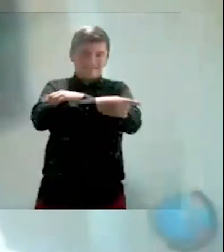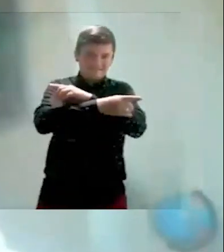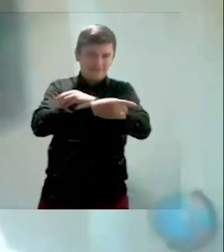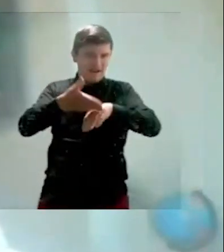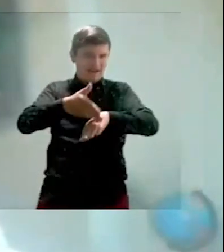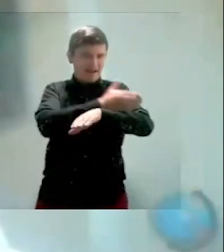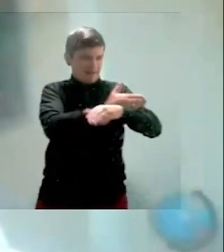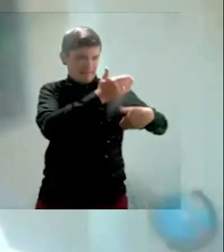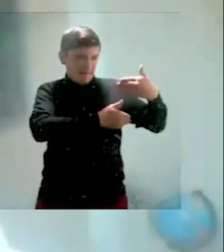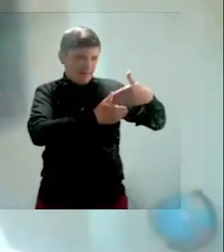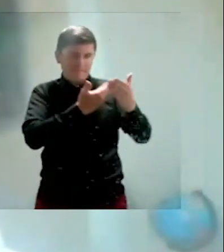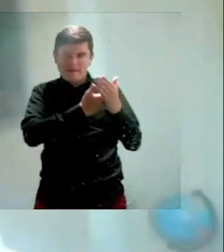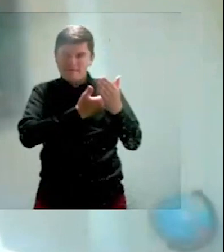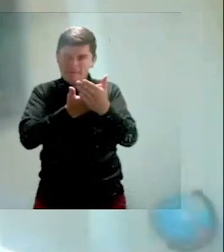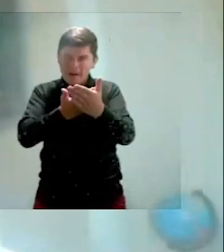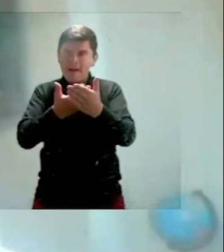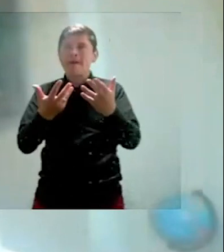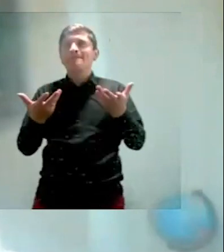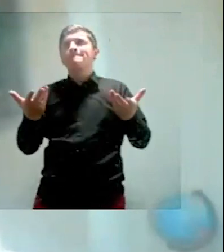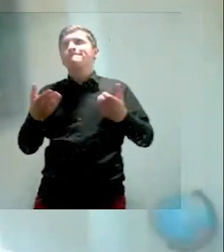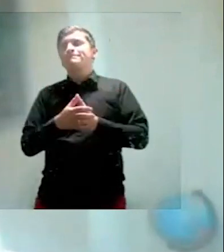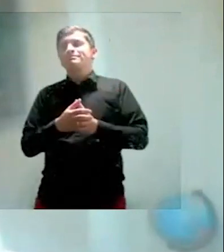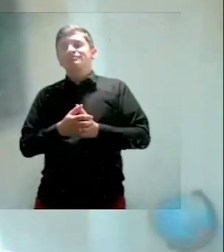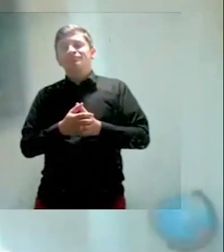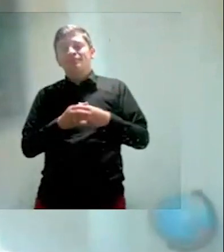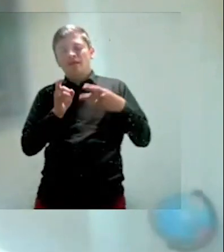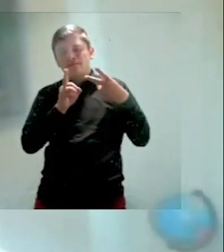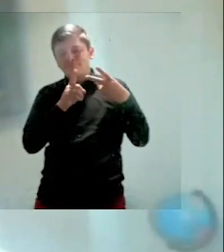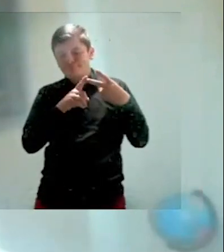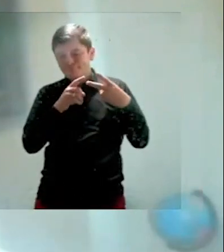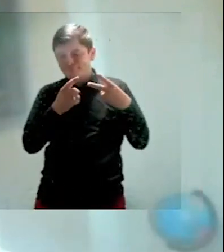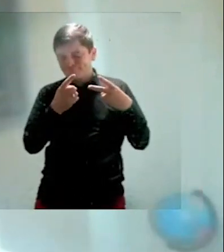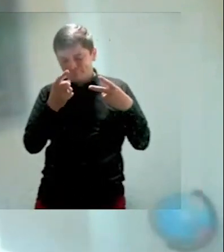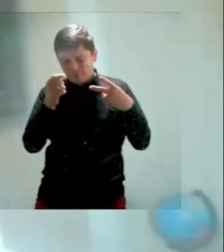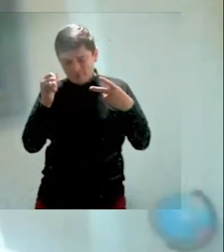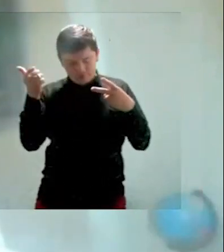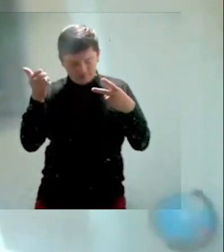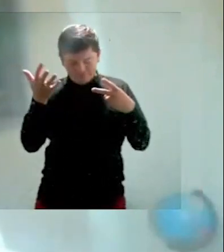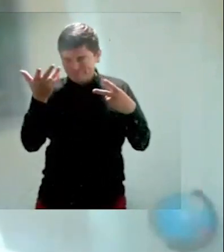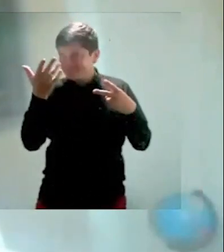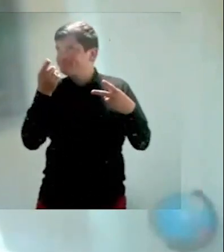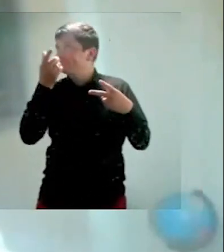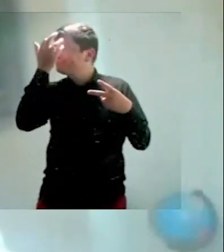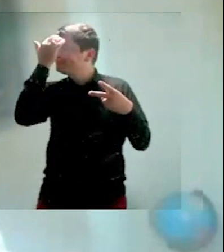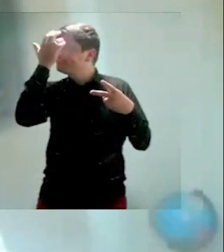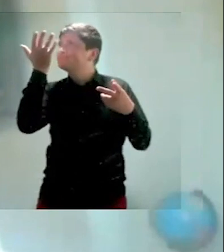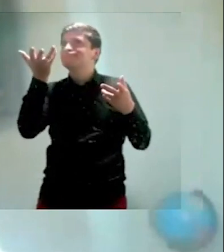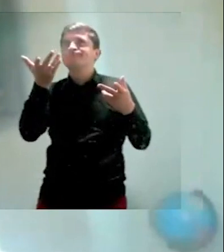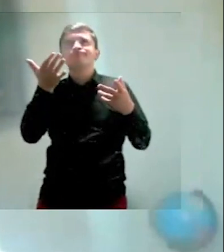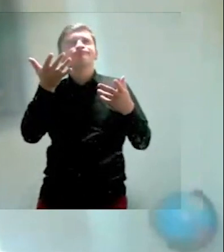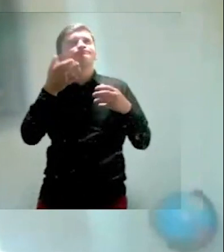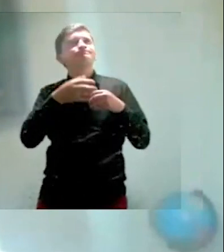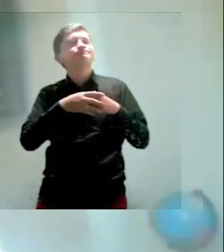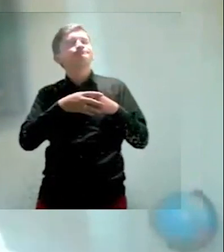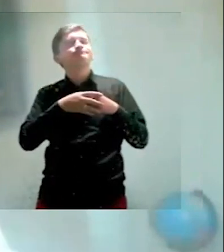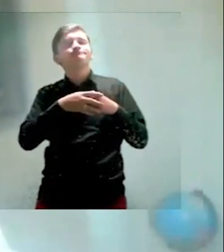su jurisprudencia en lo que les concierne, y la Corte Constitucional en la medida en que es el intérprete último de